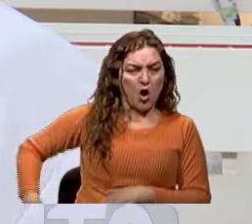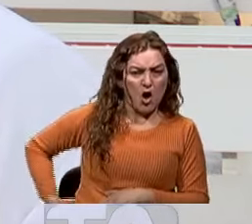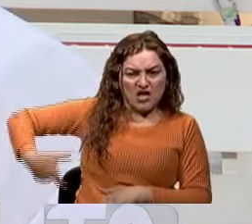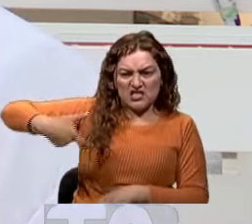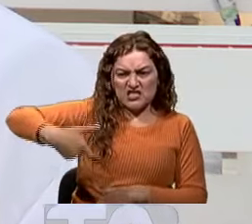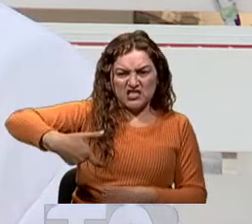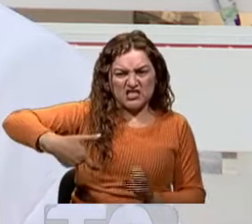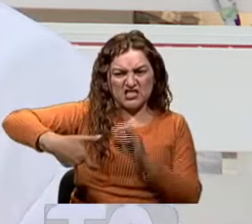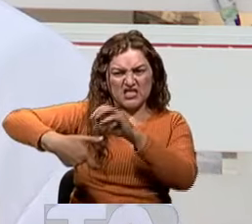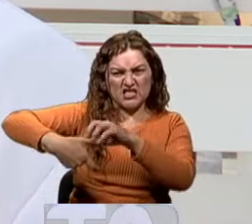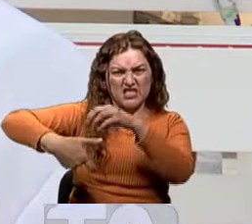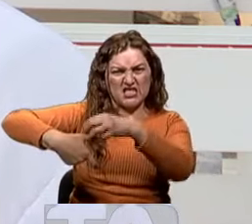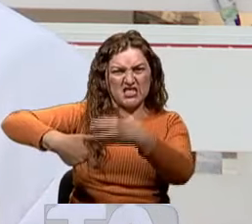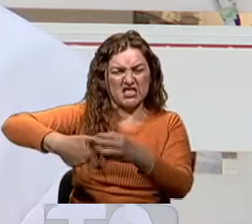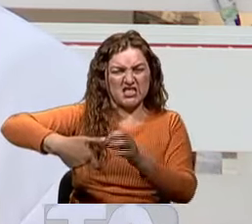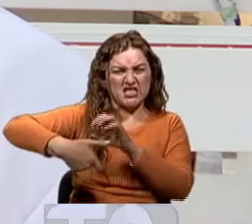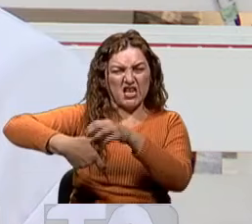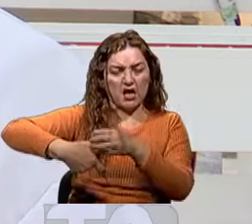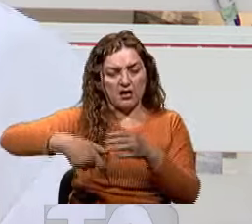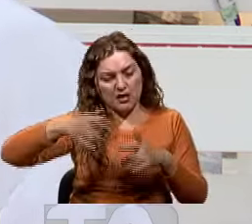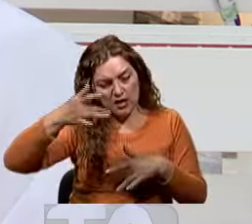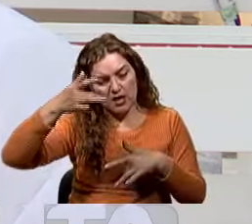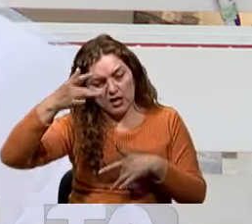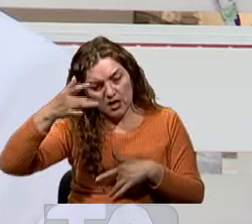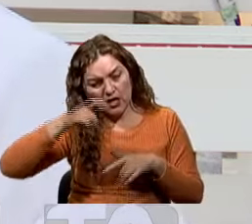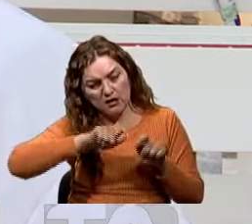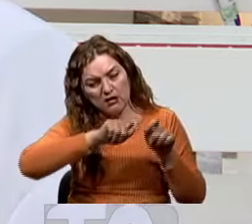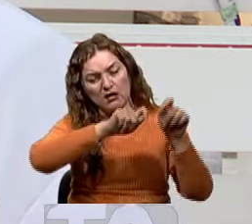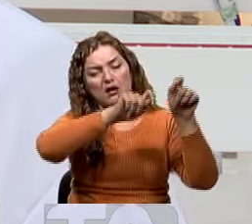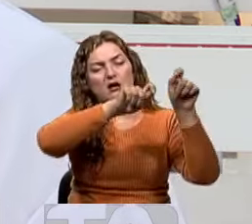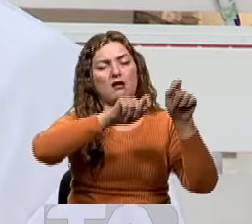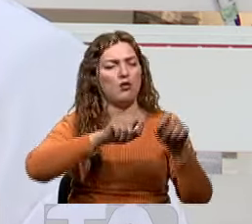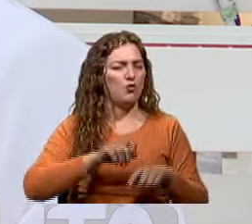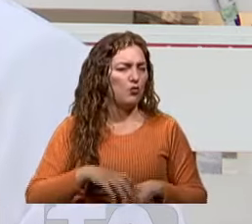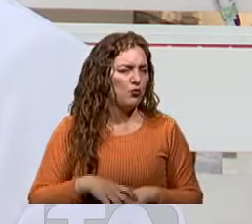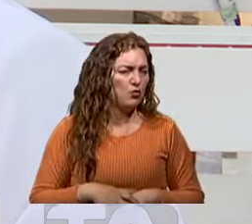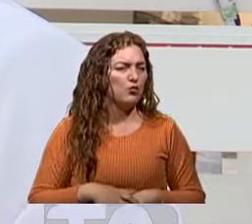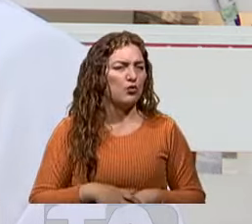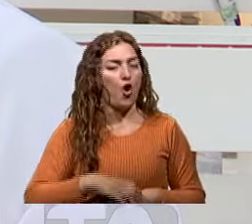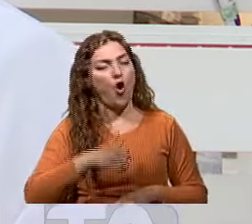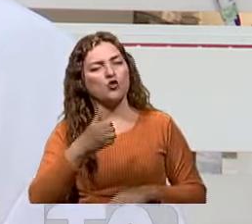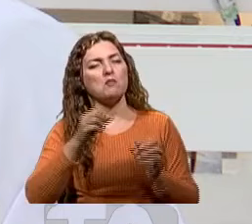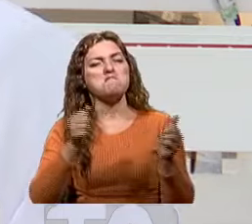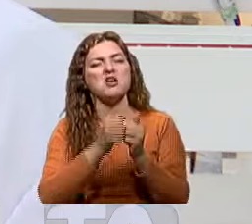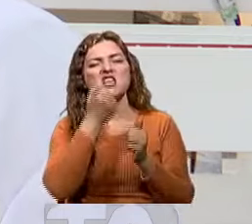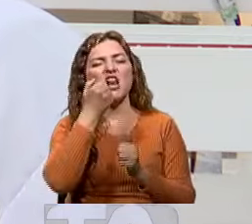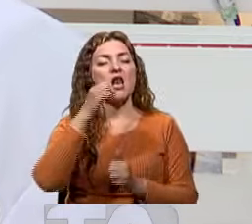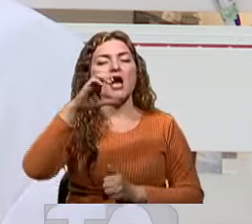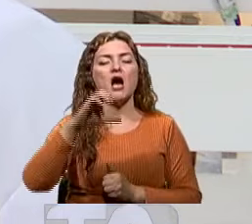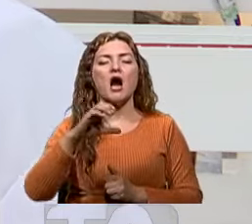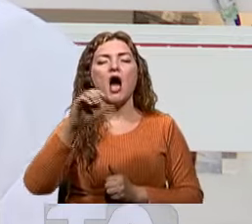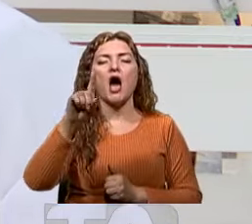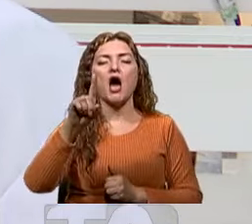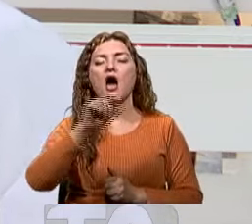puede producir efectos mucho más tóxicos como el cáncer. Otros metales como el cadmio también pueden producir